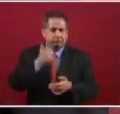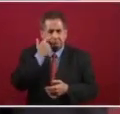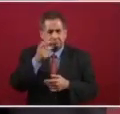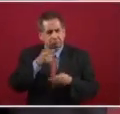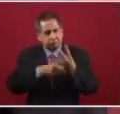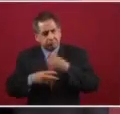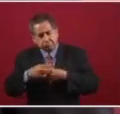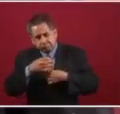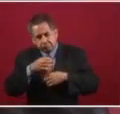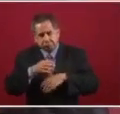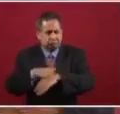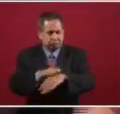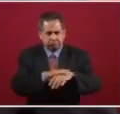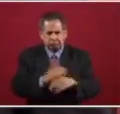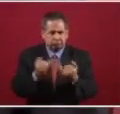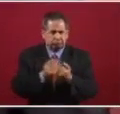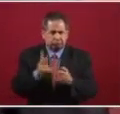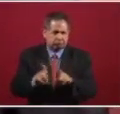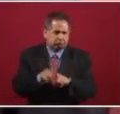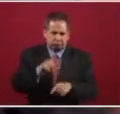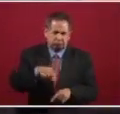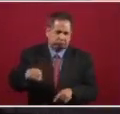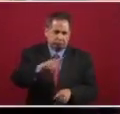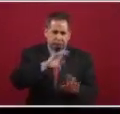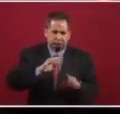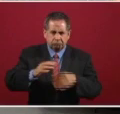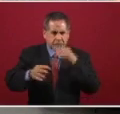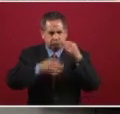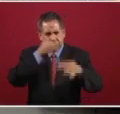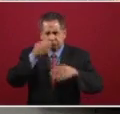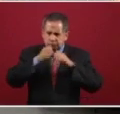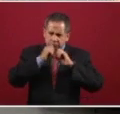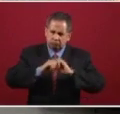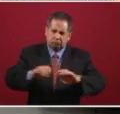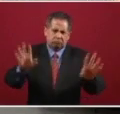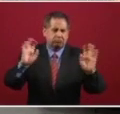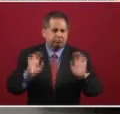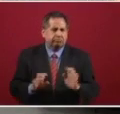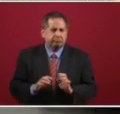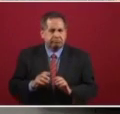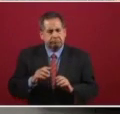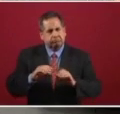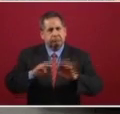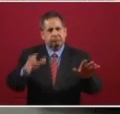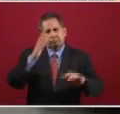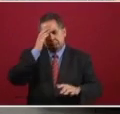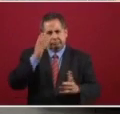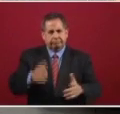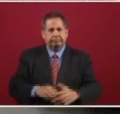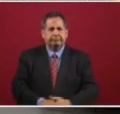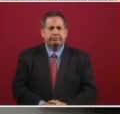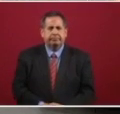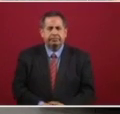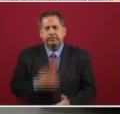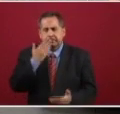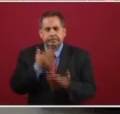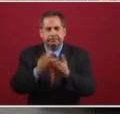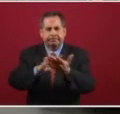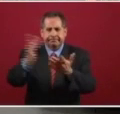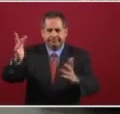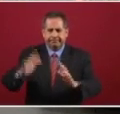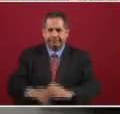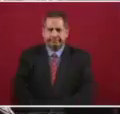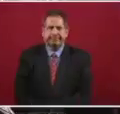asistir, y con ustedes para difundirlo, para darlo a conocer. Muy bien, muchas